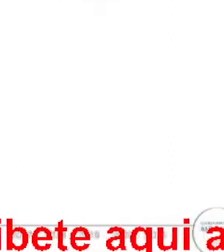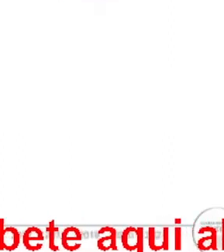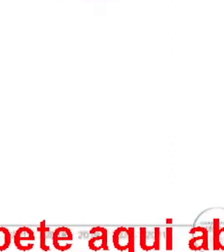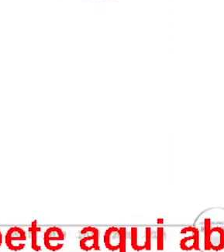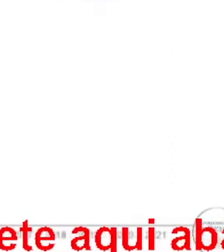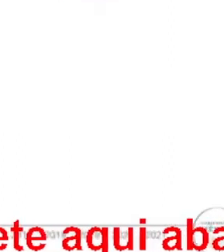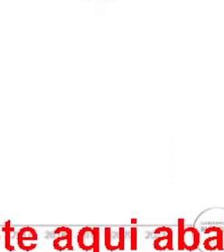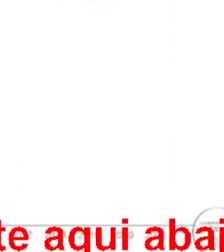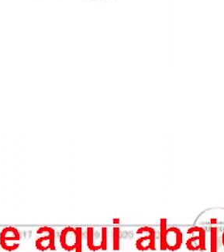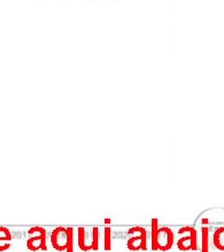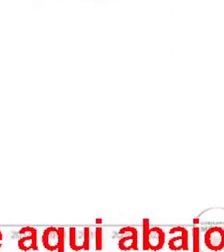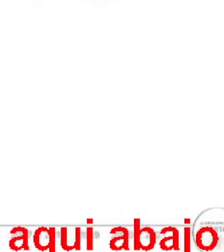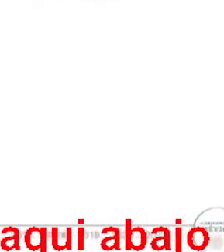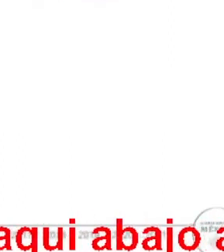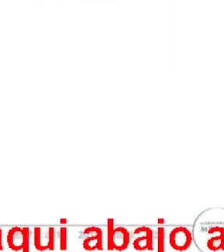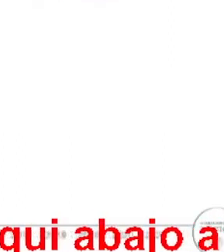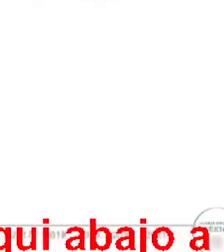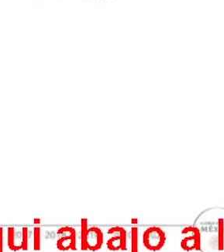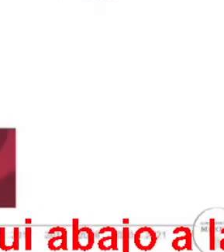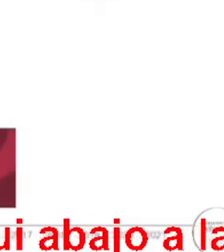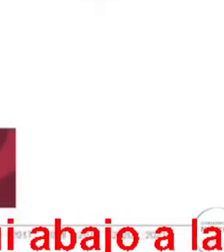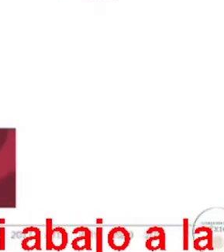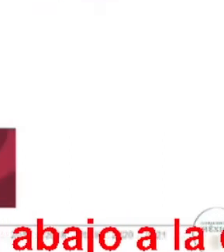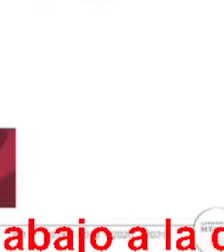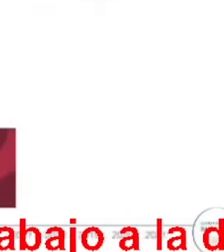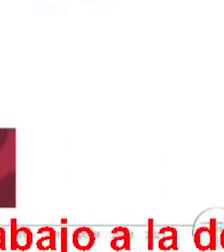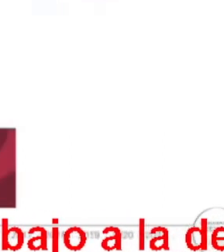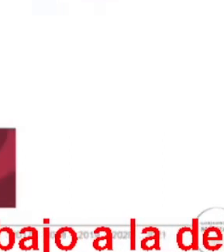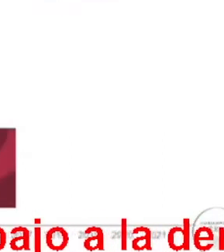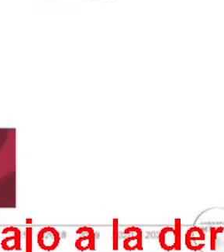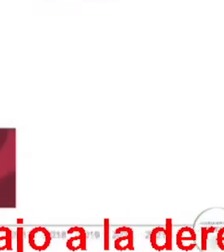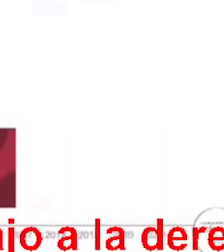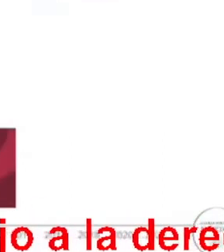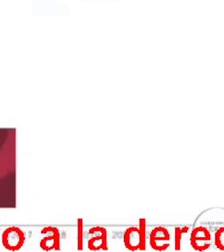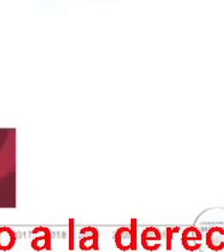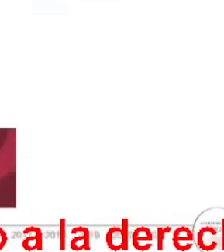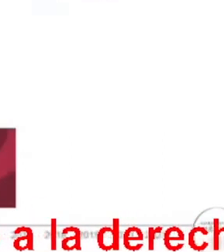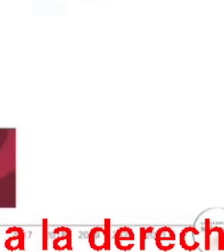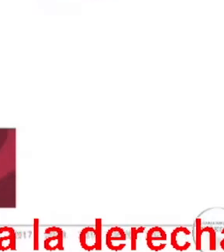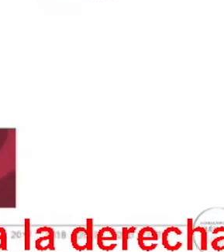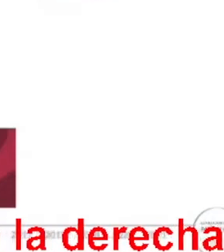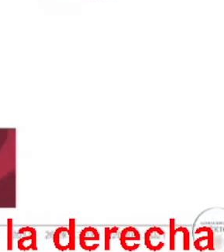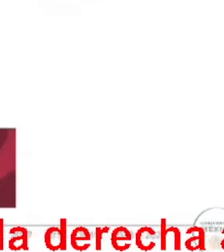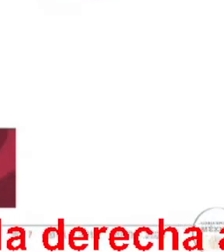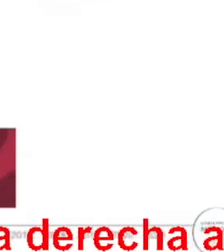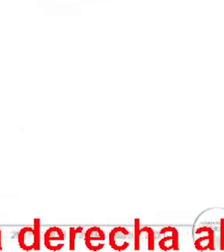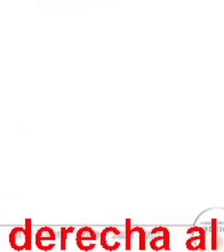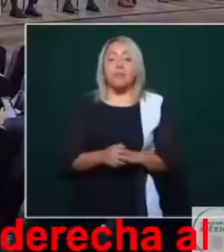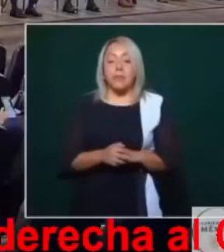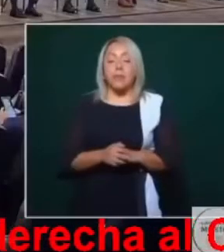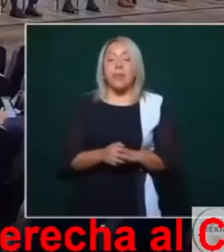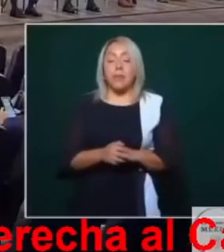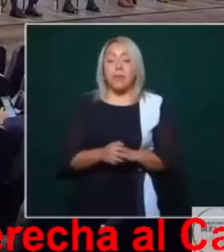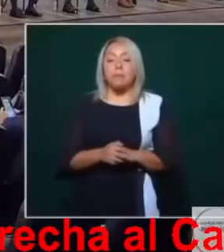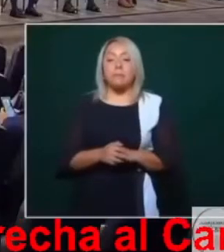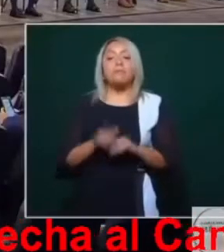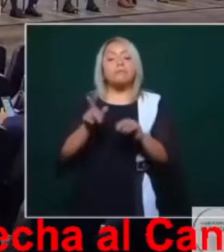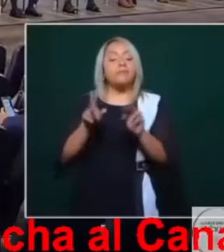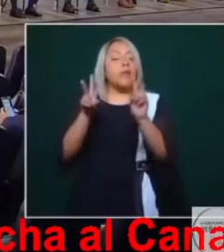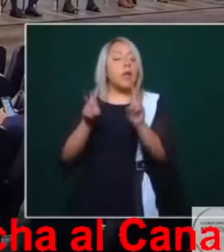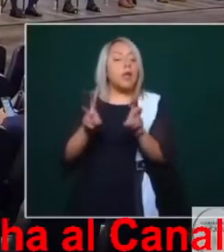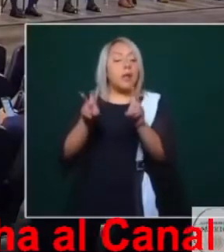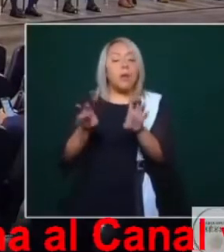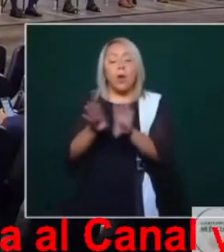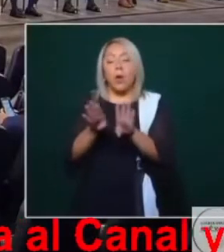del cierre del año pasado cerramos la deuda como porcentaje del pib en 50.2 por ciento con respecto